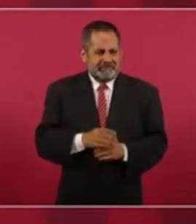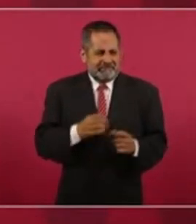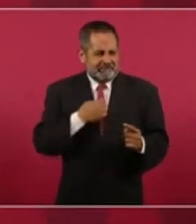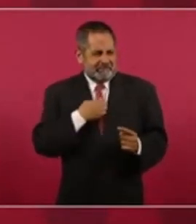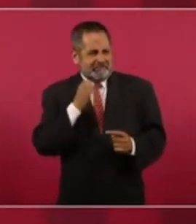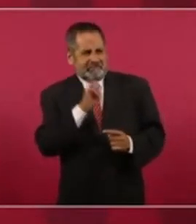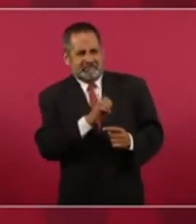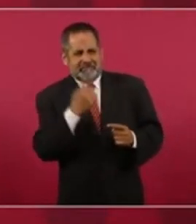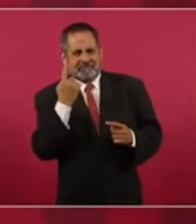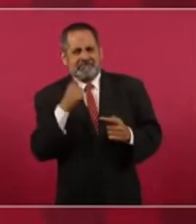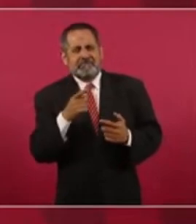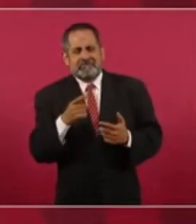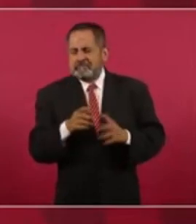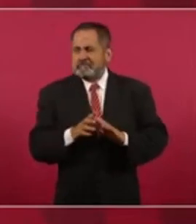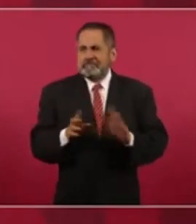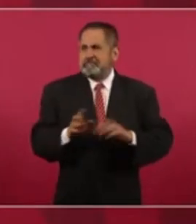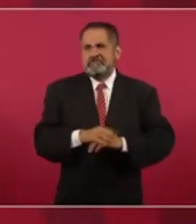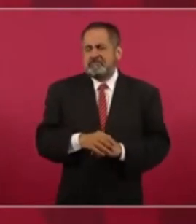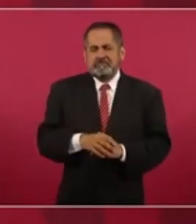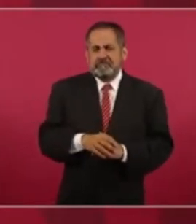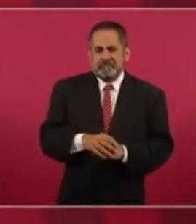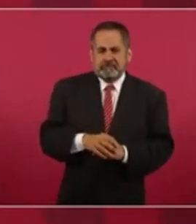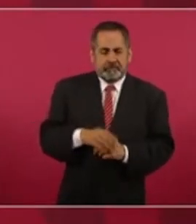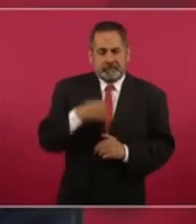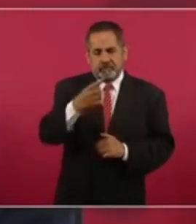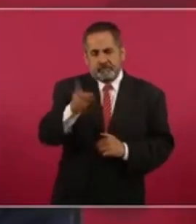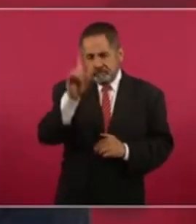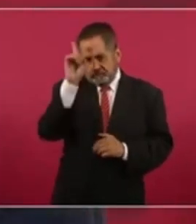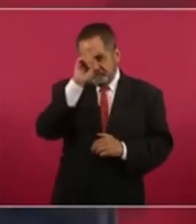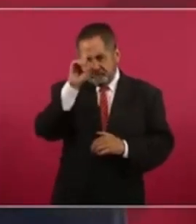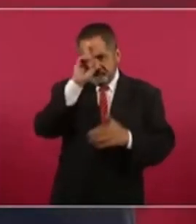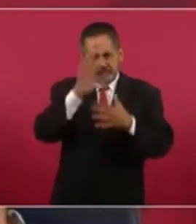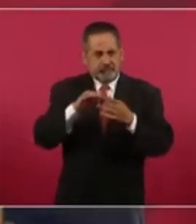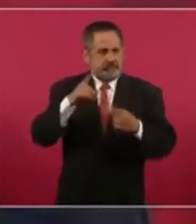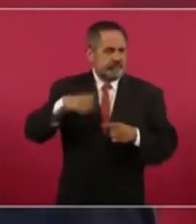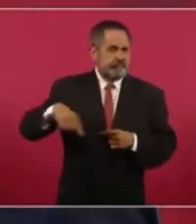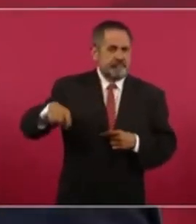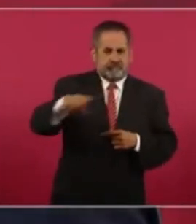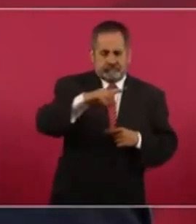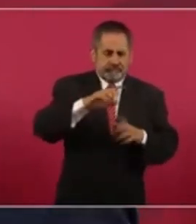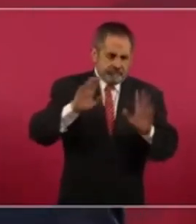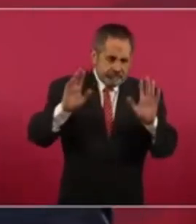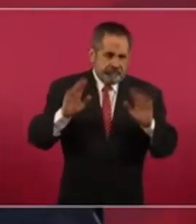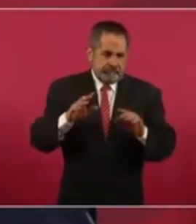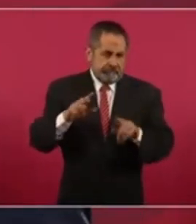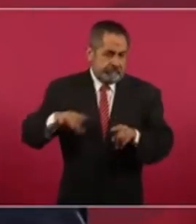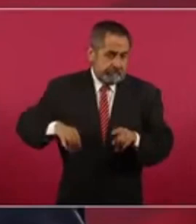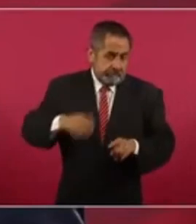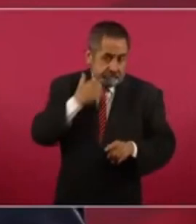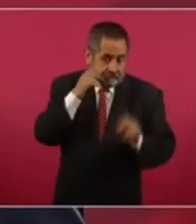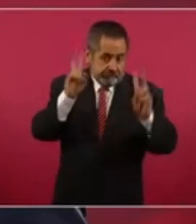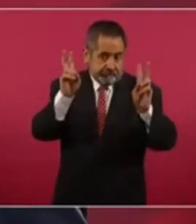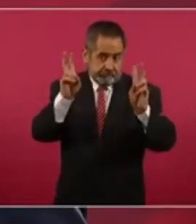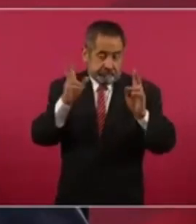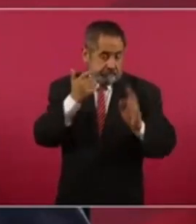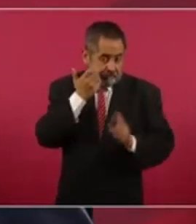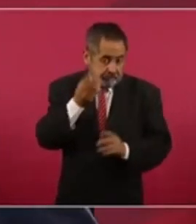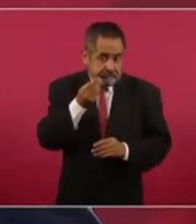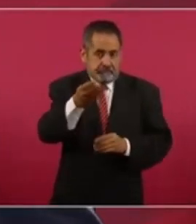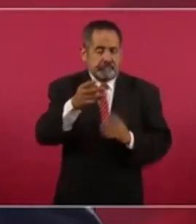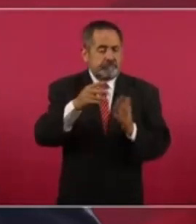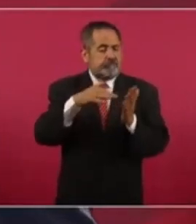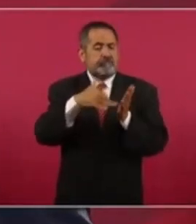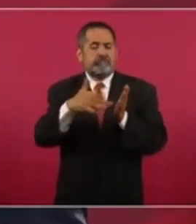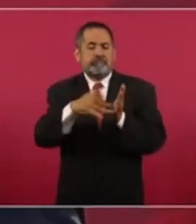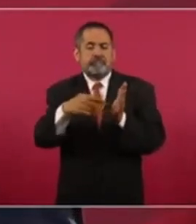yo les recomiendo a los que les interesa el tema que lean